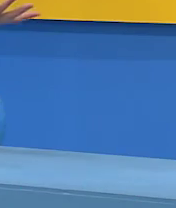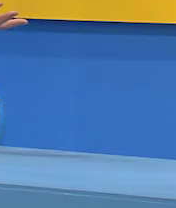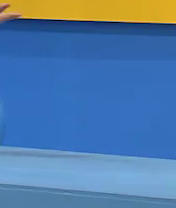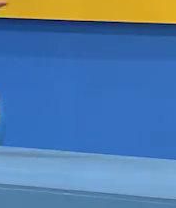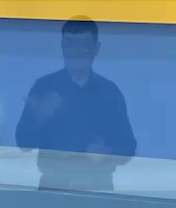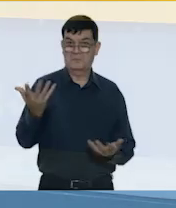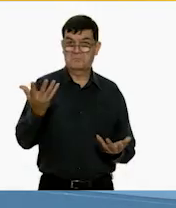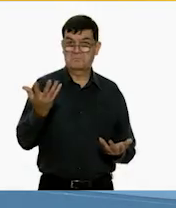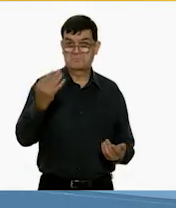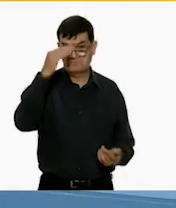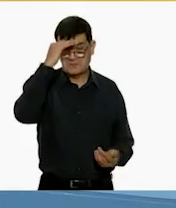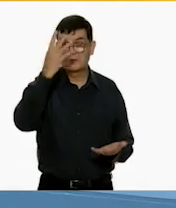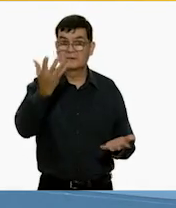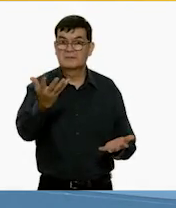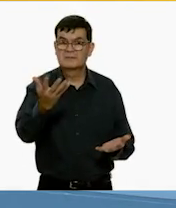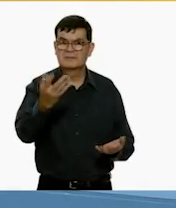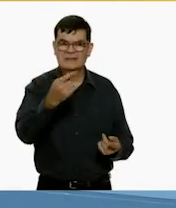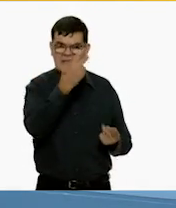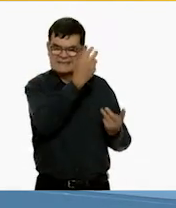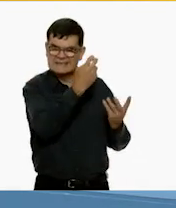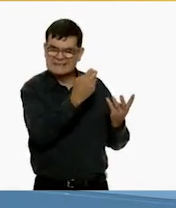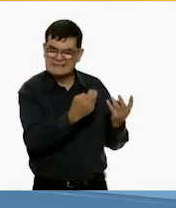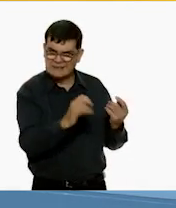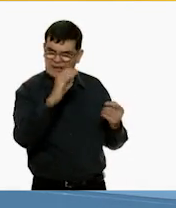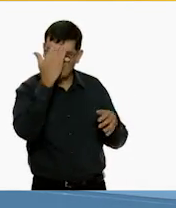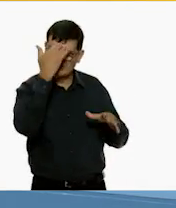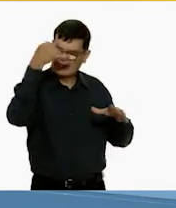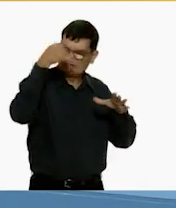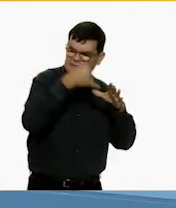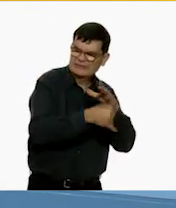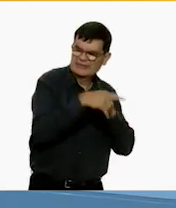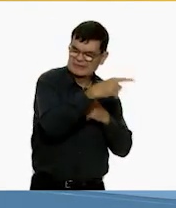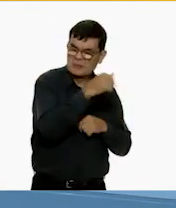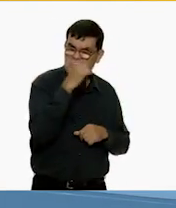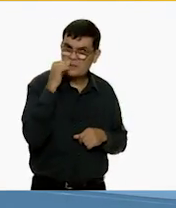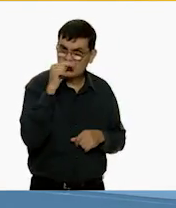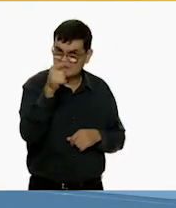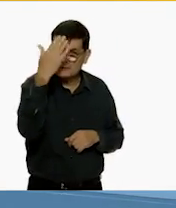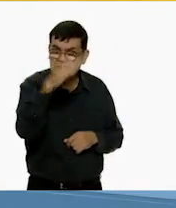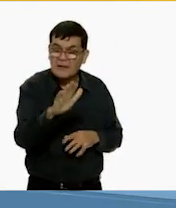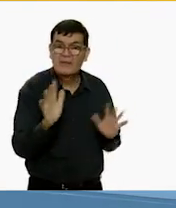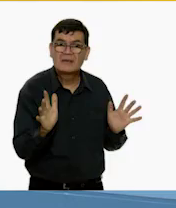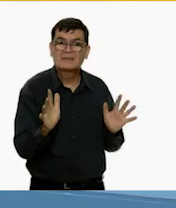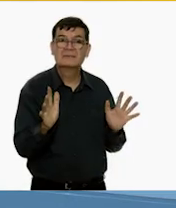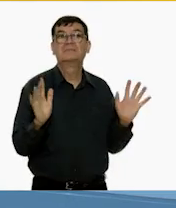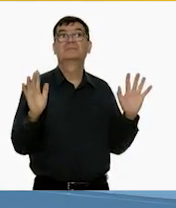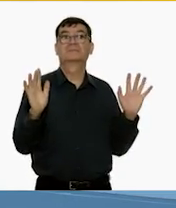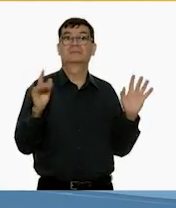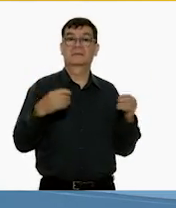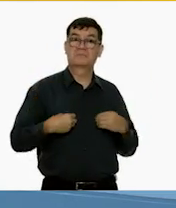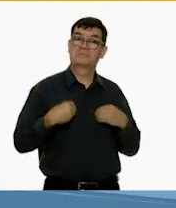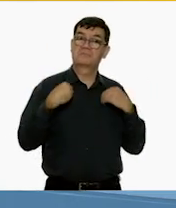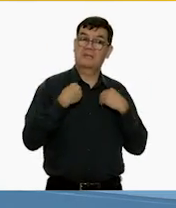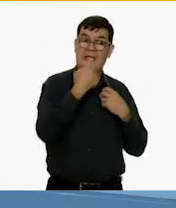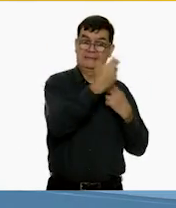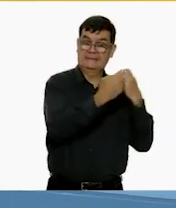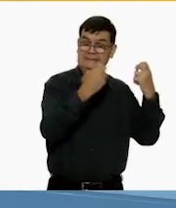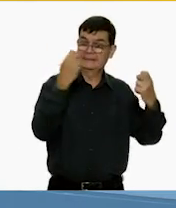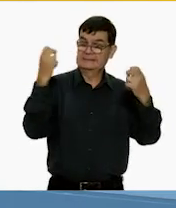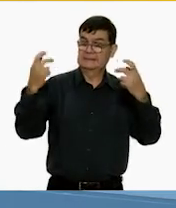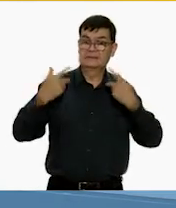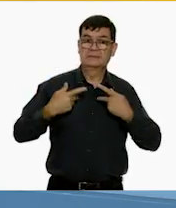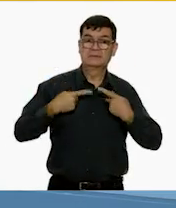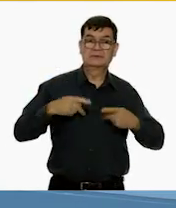¿Qué les pareció? ¿Conocían todos esos datos sobre la vida y obra de Benito Juárez? Sin duda, la vida de los personajes históricos